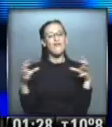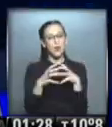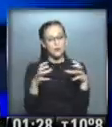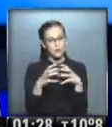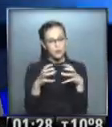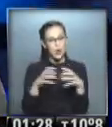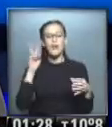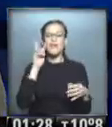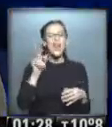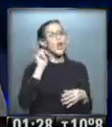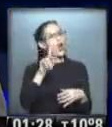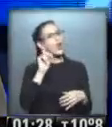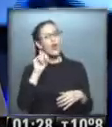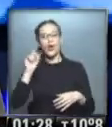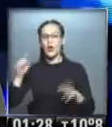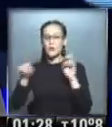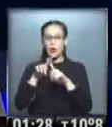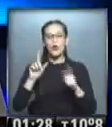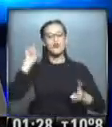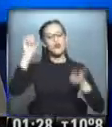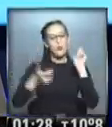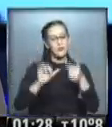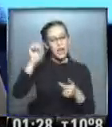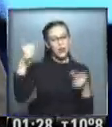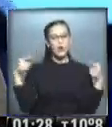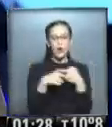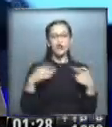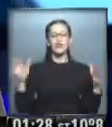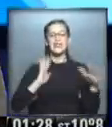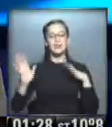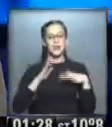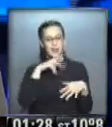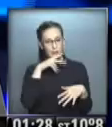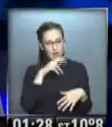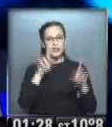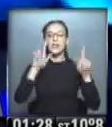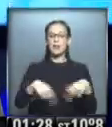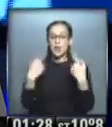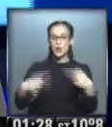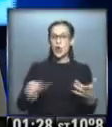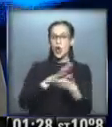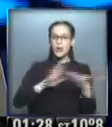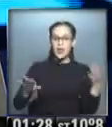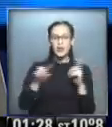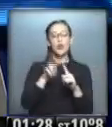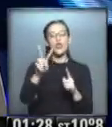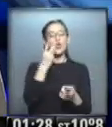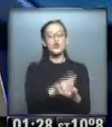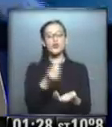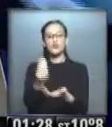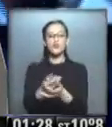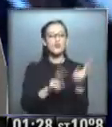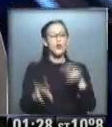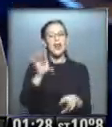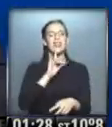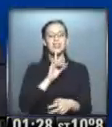solamente viendo goles, en este caso de la victoria de Newell's frente a Gimnasia de La Plata, sino también con novedades de dos equipos que buscan técnico y también estaremos